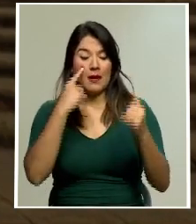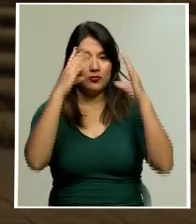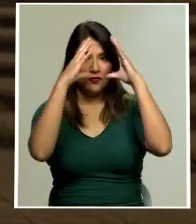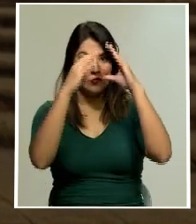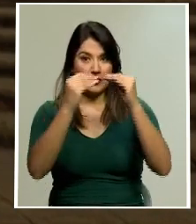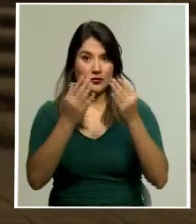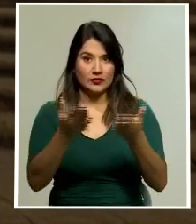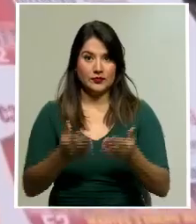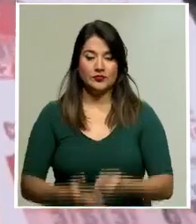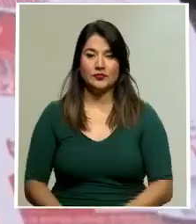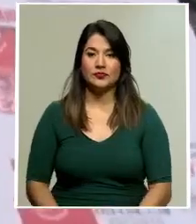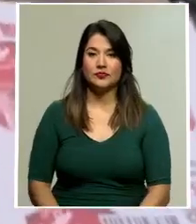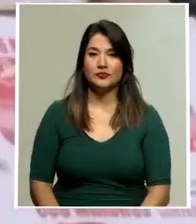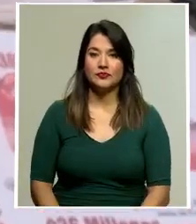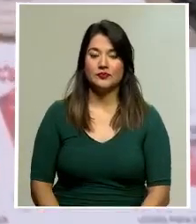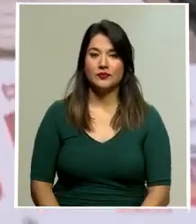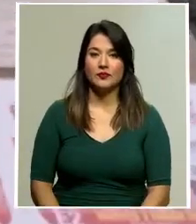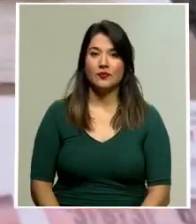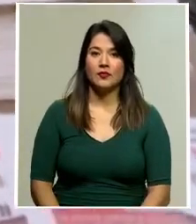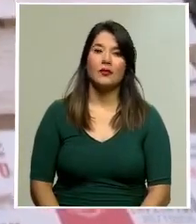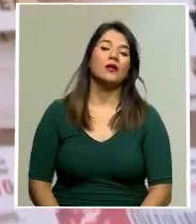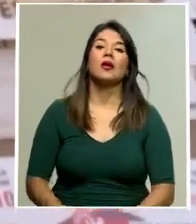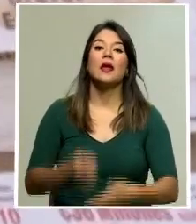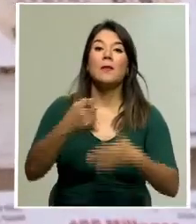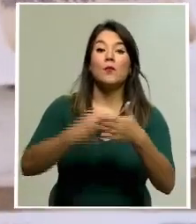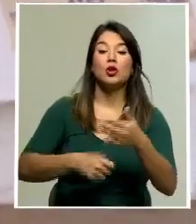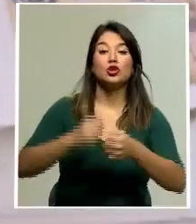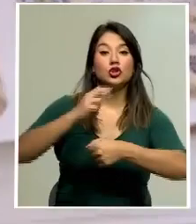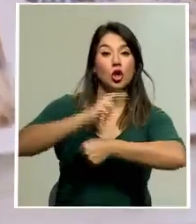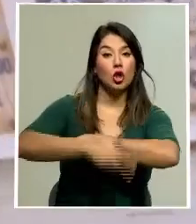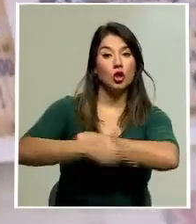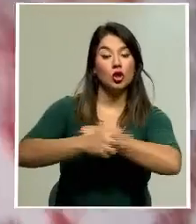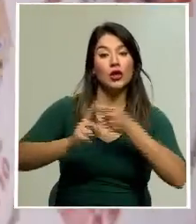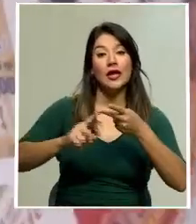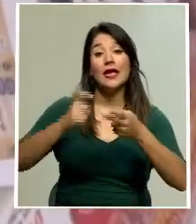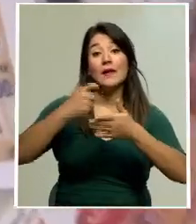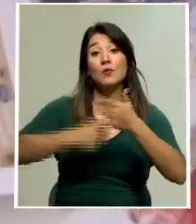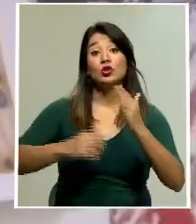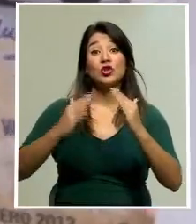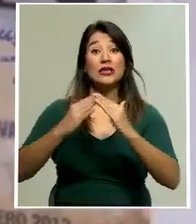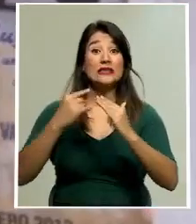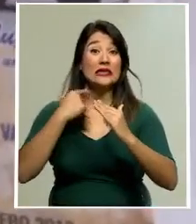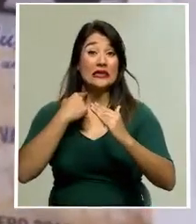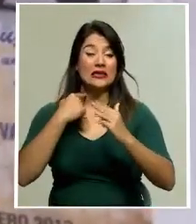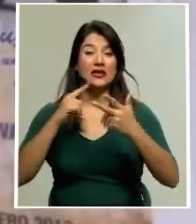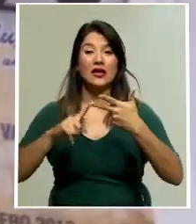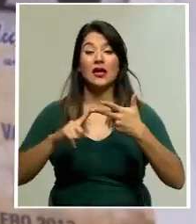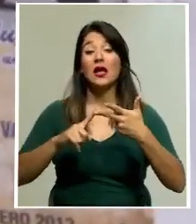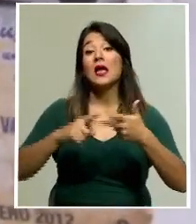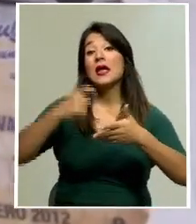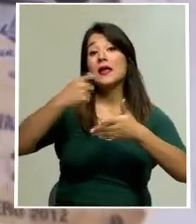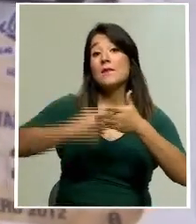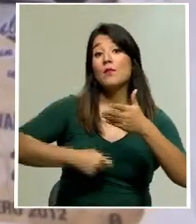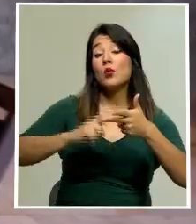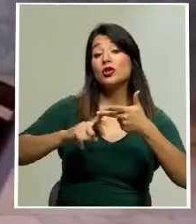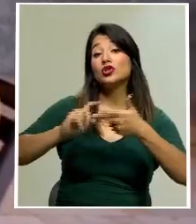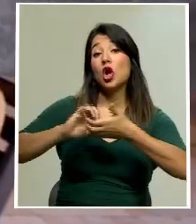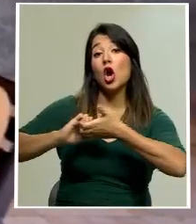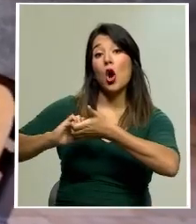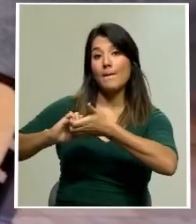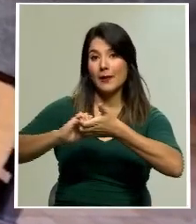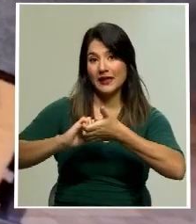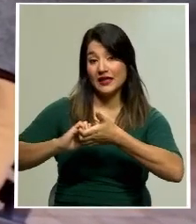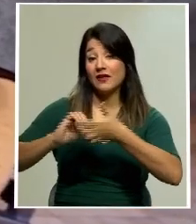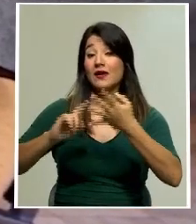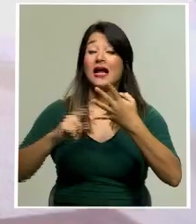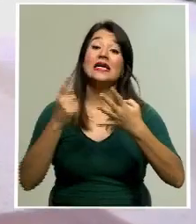información. Grabar los premios de la lotería, el impuesto a las casas de lujo y buscar un tributo a las cooperativas y hasta el